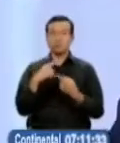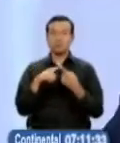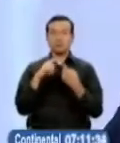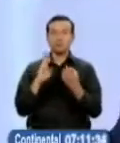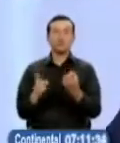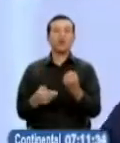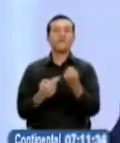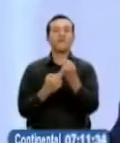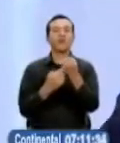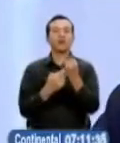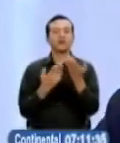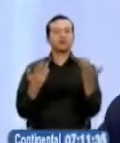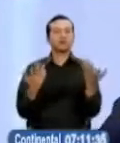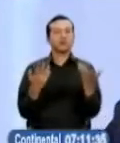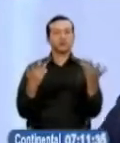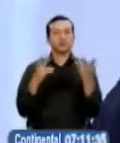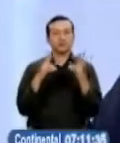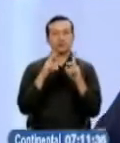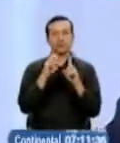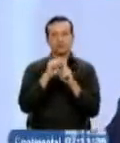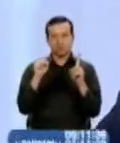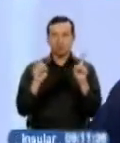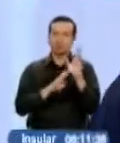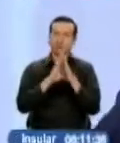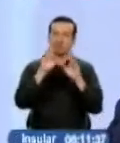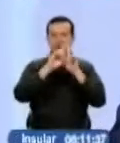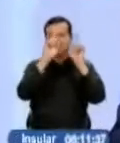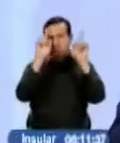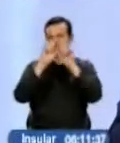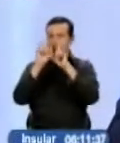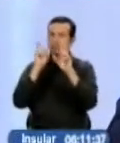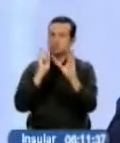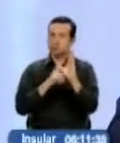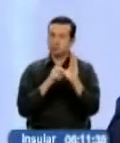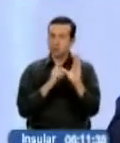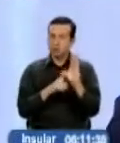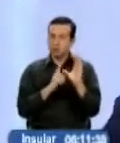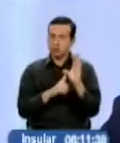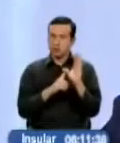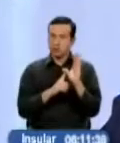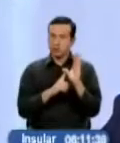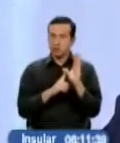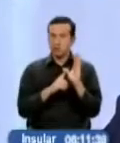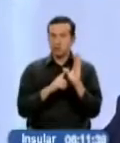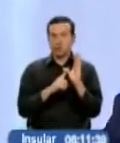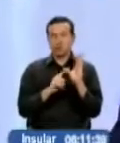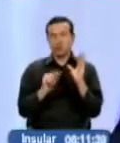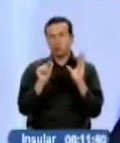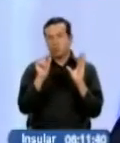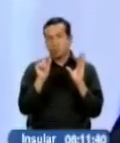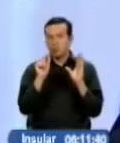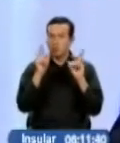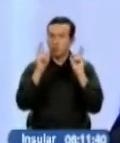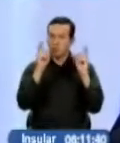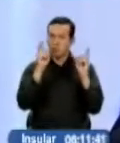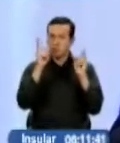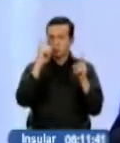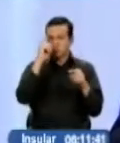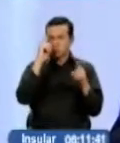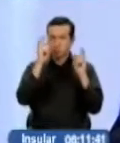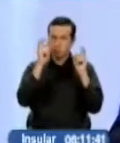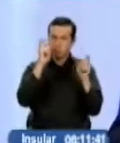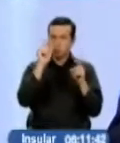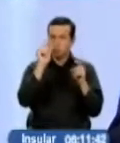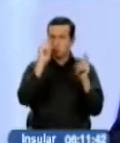reforzar un sistema, sí, de avance empresarial, de avance capitalista, con cierta dosis de regulación del Estado. Y digo